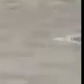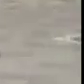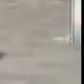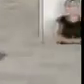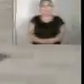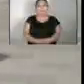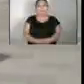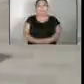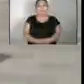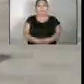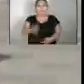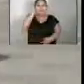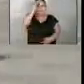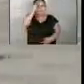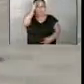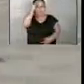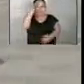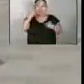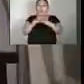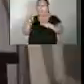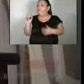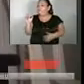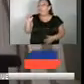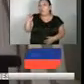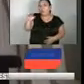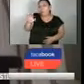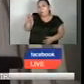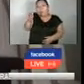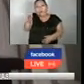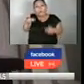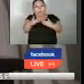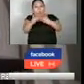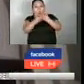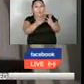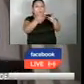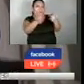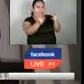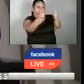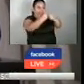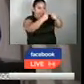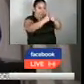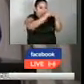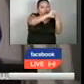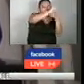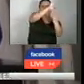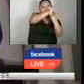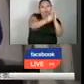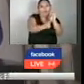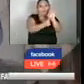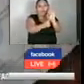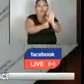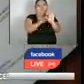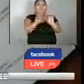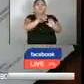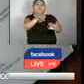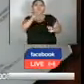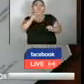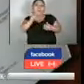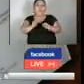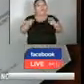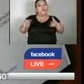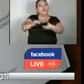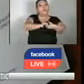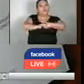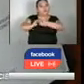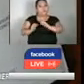Establecer un número de identidad desde el momento del nacimiento es una de las modificaciones que presenta el anteproyecto de ley Crecer Juntos, que sustituirá la